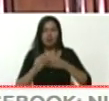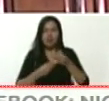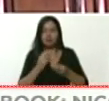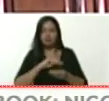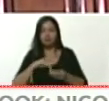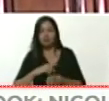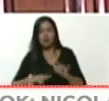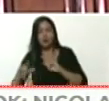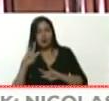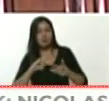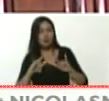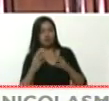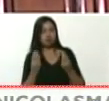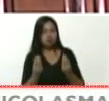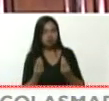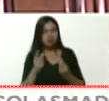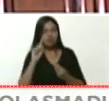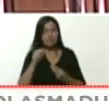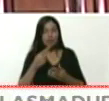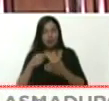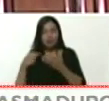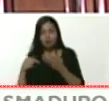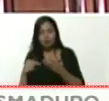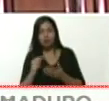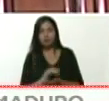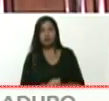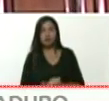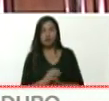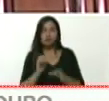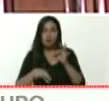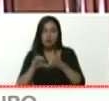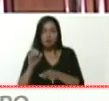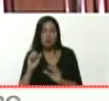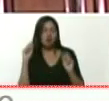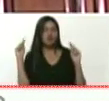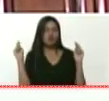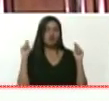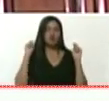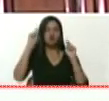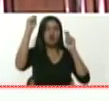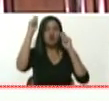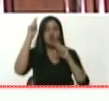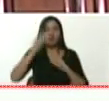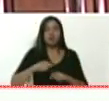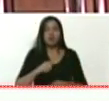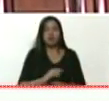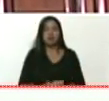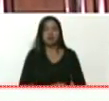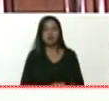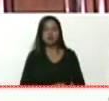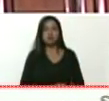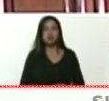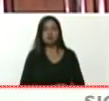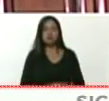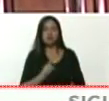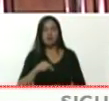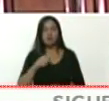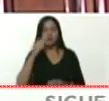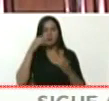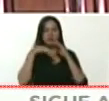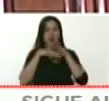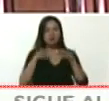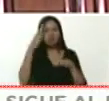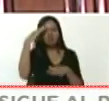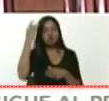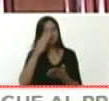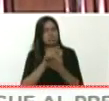amor las cosas cosecha triunfo. Y además, tenemos la bendición de nuestro Dios. Yo